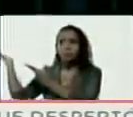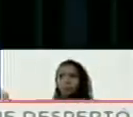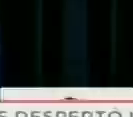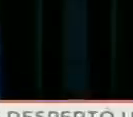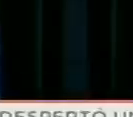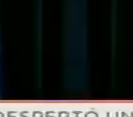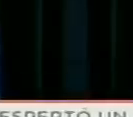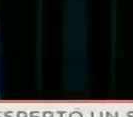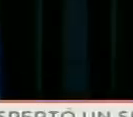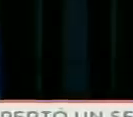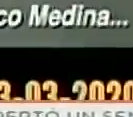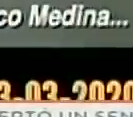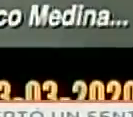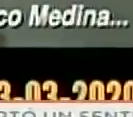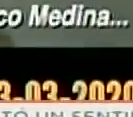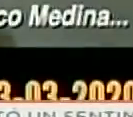video.